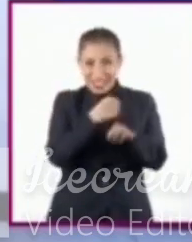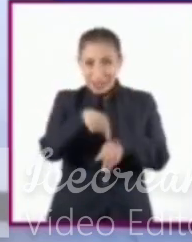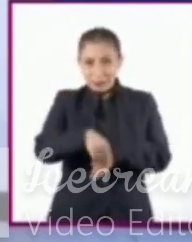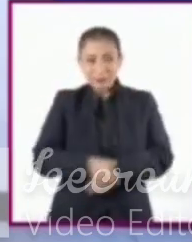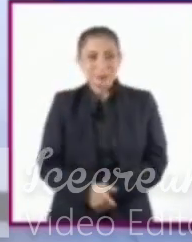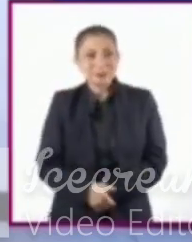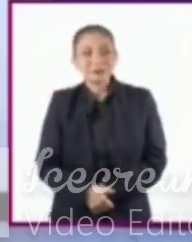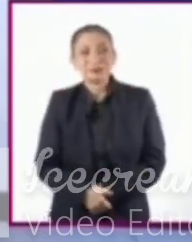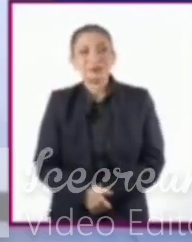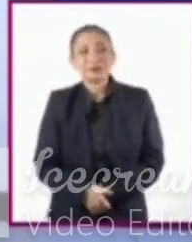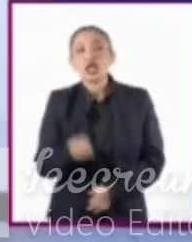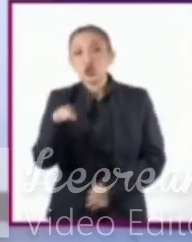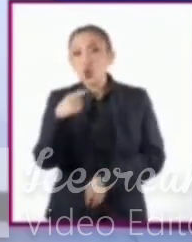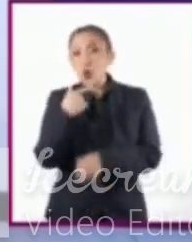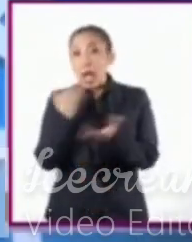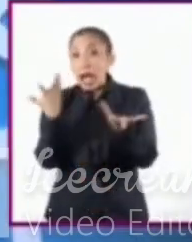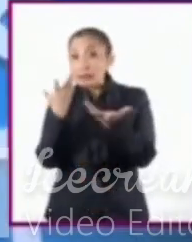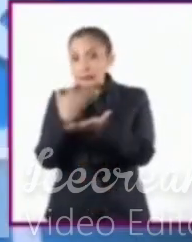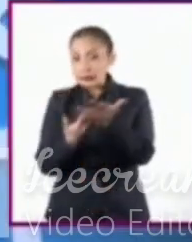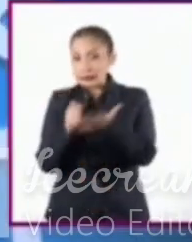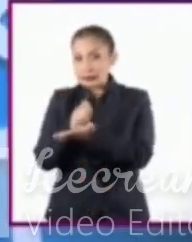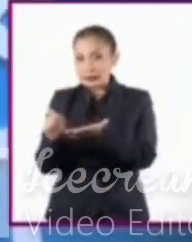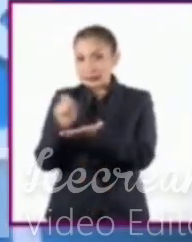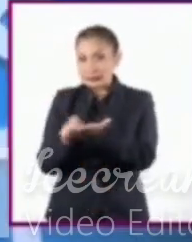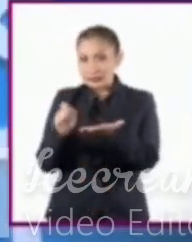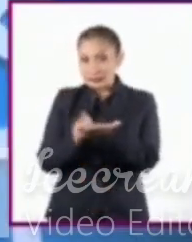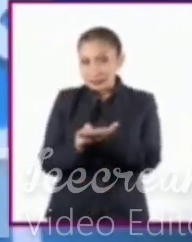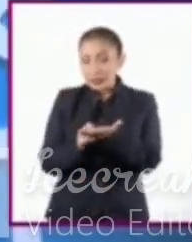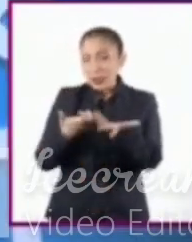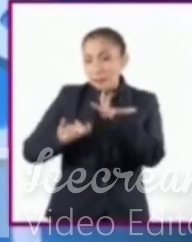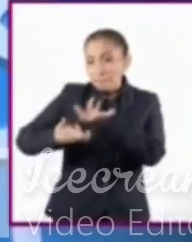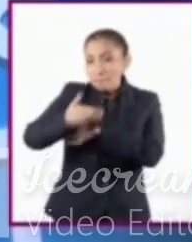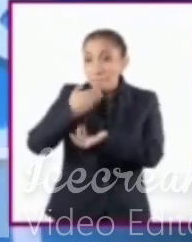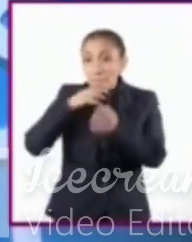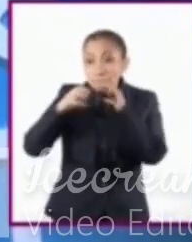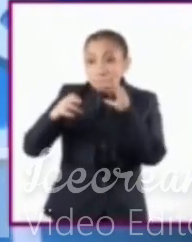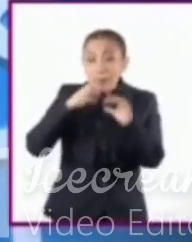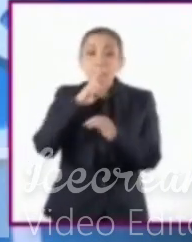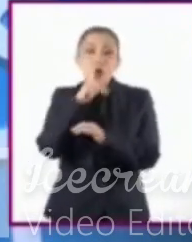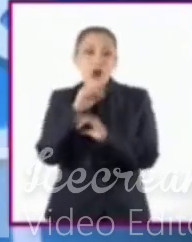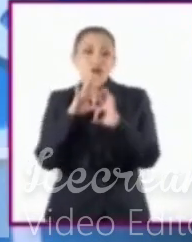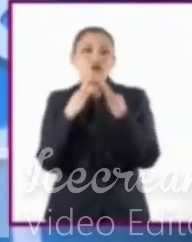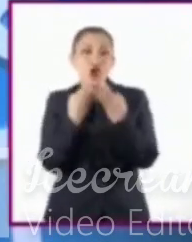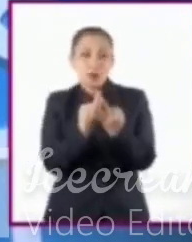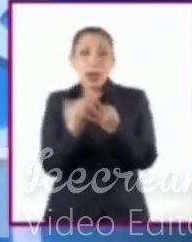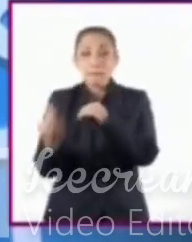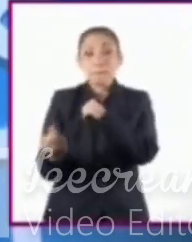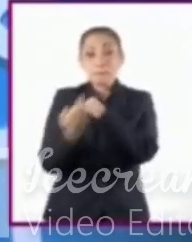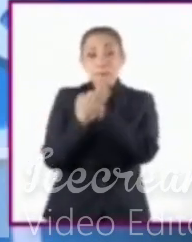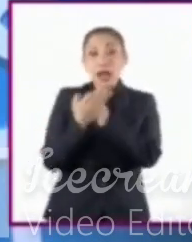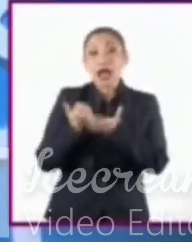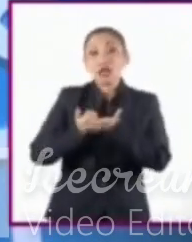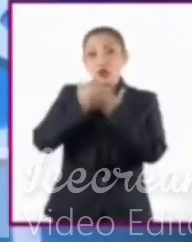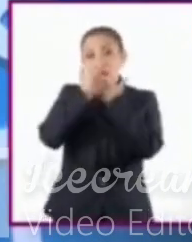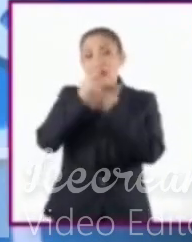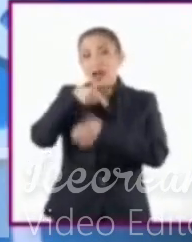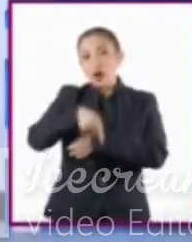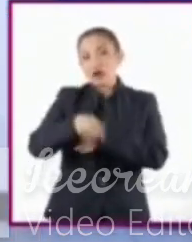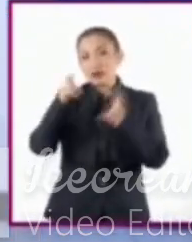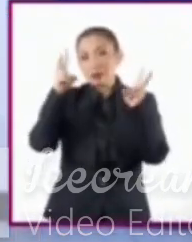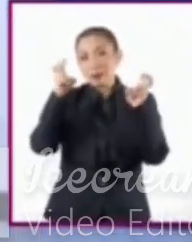estudiados hoy y los resuelvan. Recuerden que compartir es la mejor forma de reforzar lo que hemos visto en este